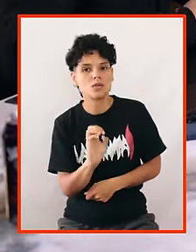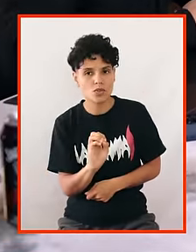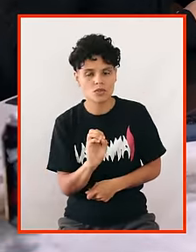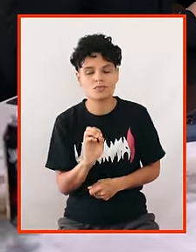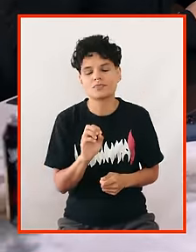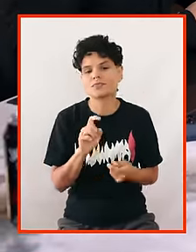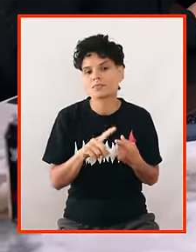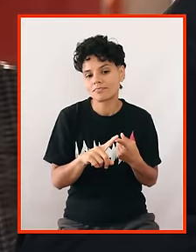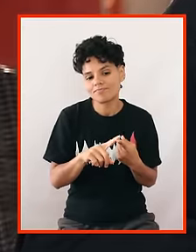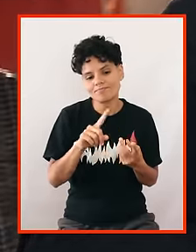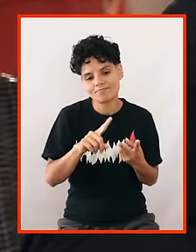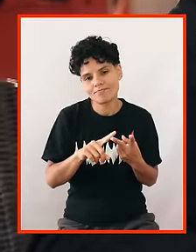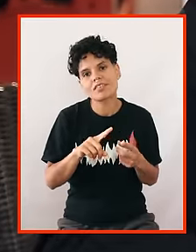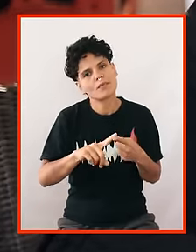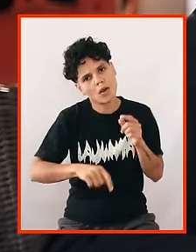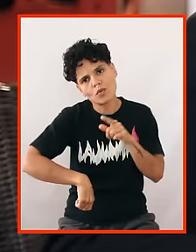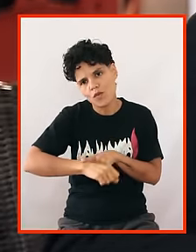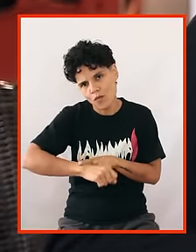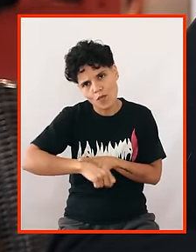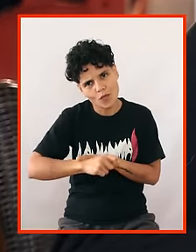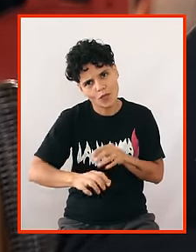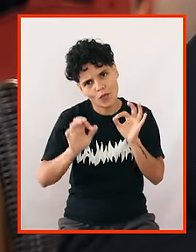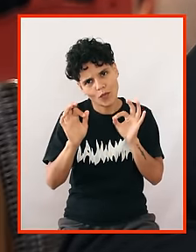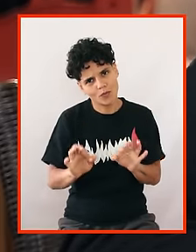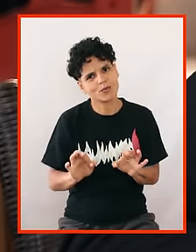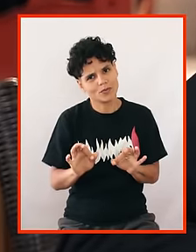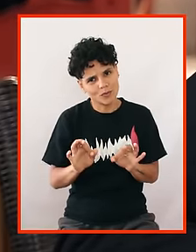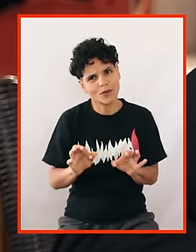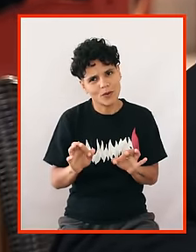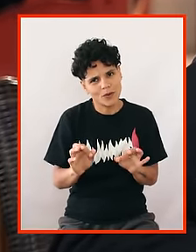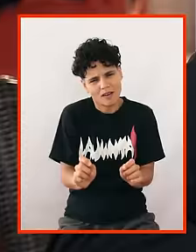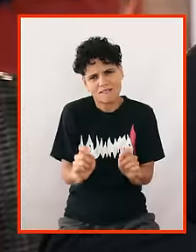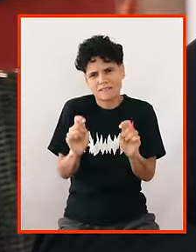cierto? Mauricio Basualdo, que además es un gran futbolista.